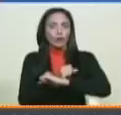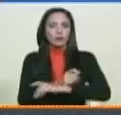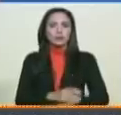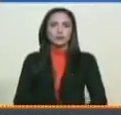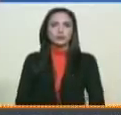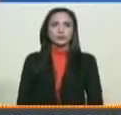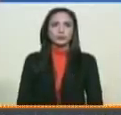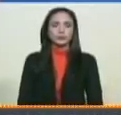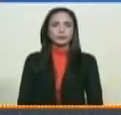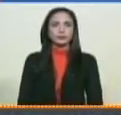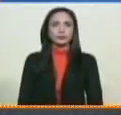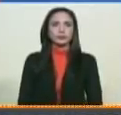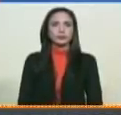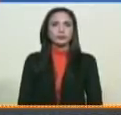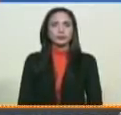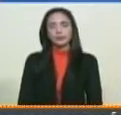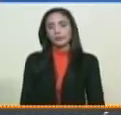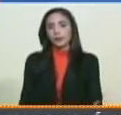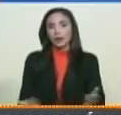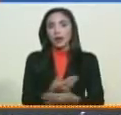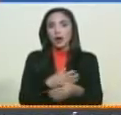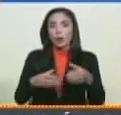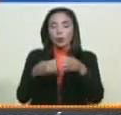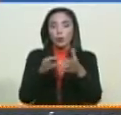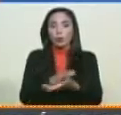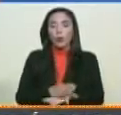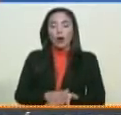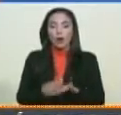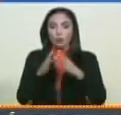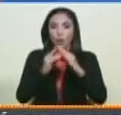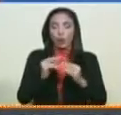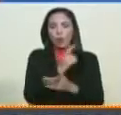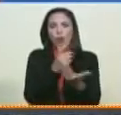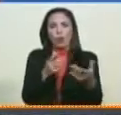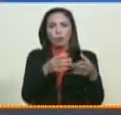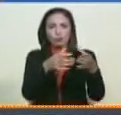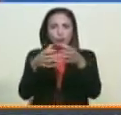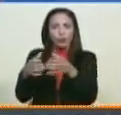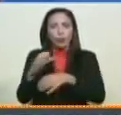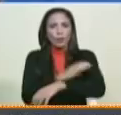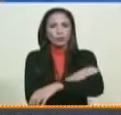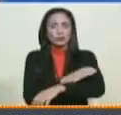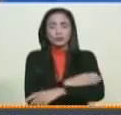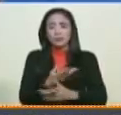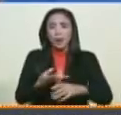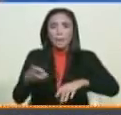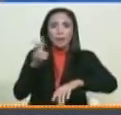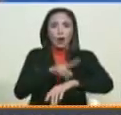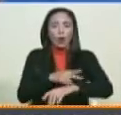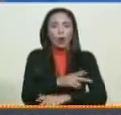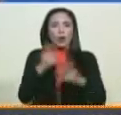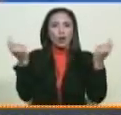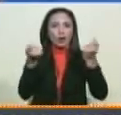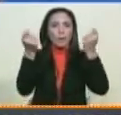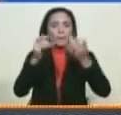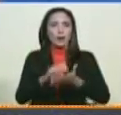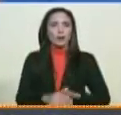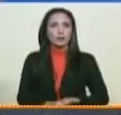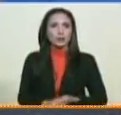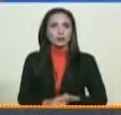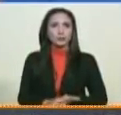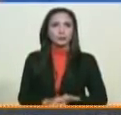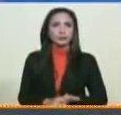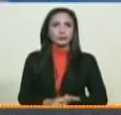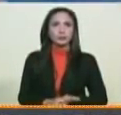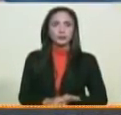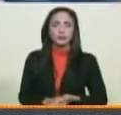No hay fuerza de funcionarios y burócratas diplomáticos en una pésima e indigna actuación de un guión